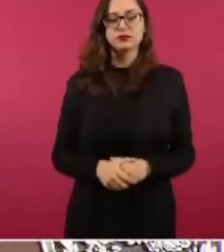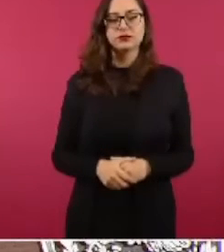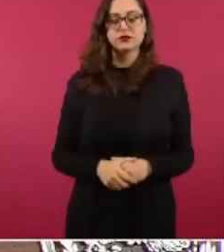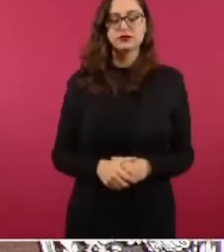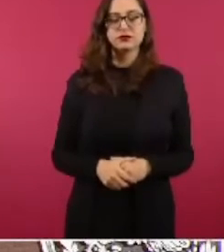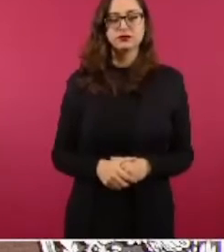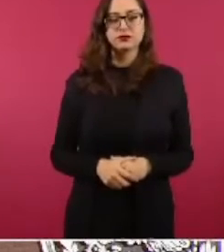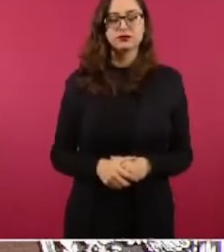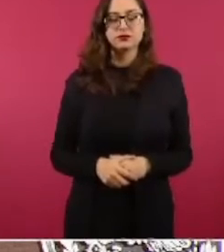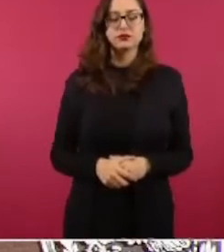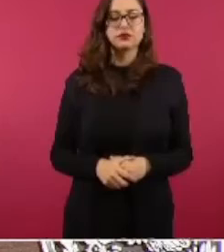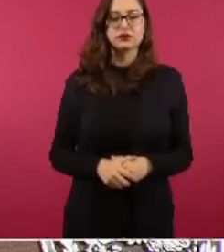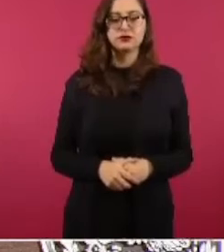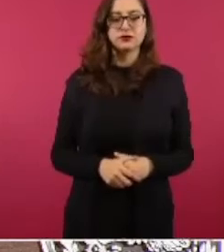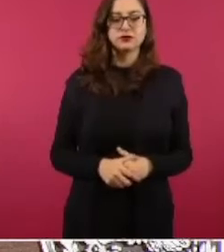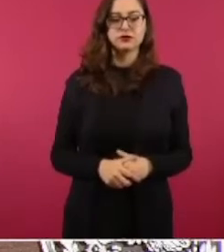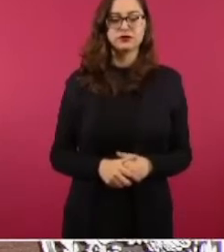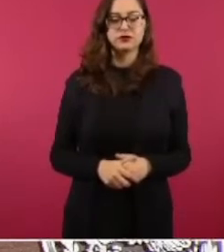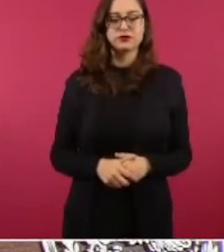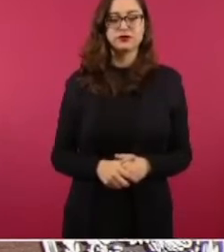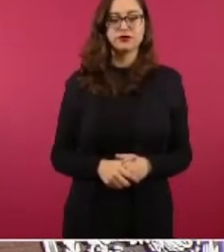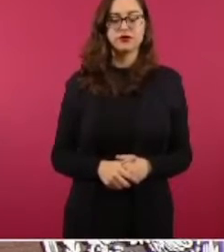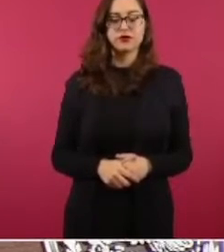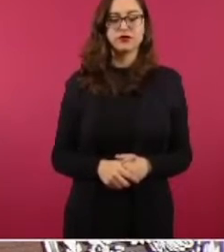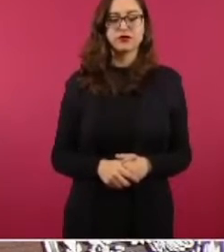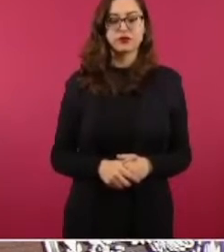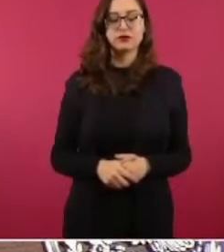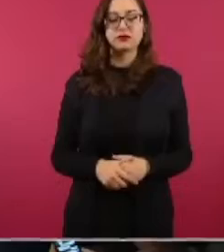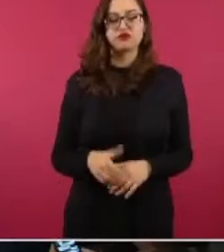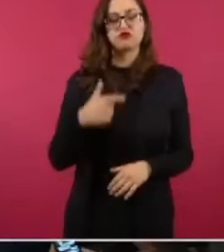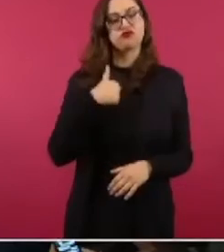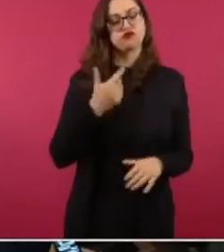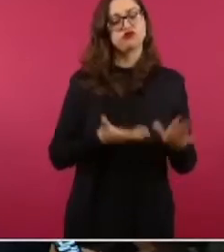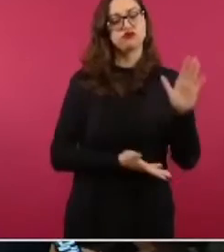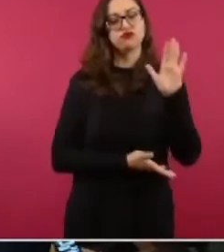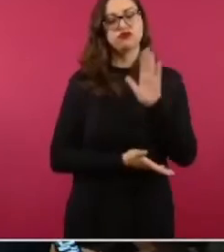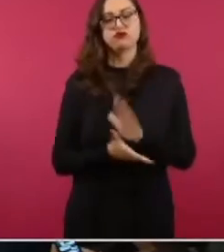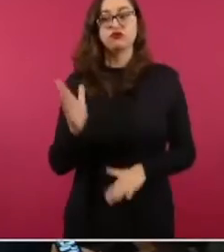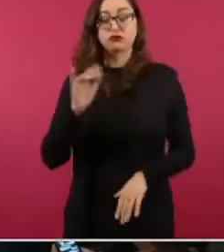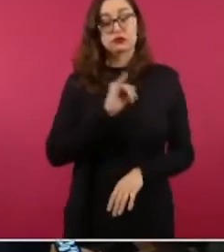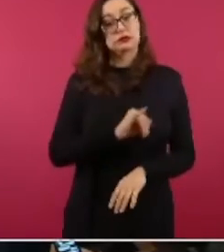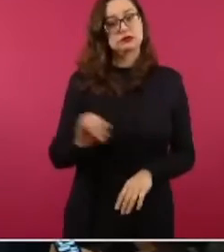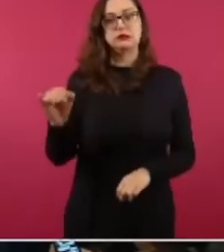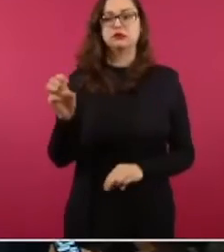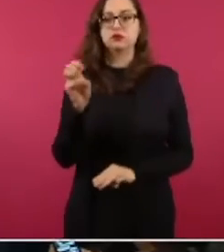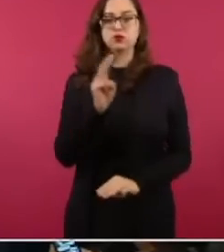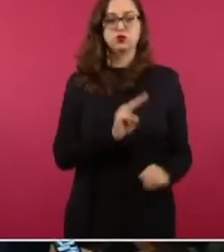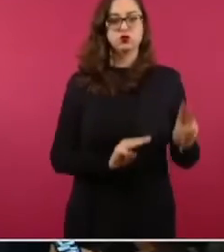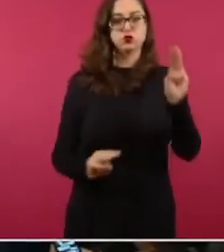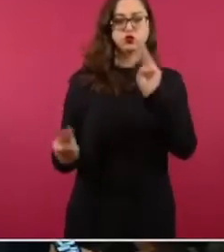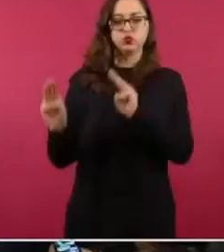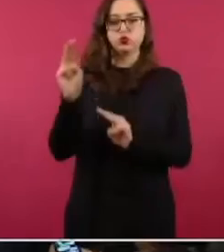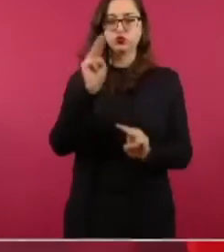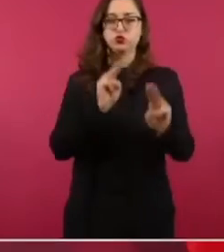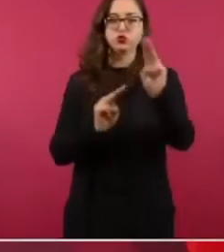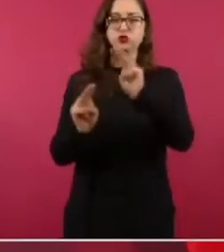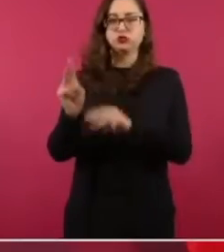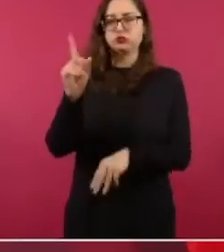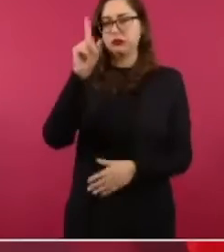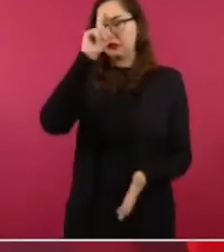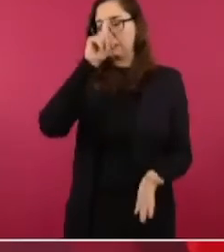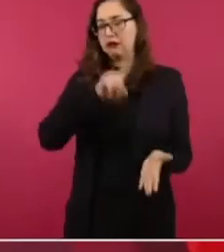Y me tengo que ir allá, voy hasta la montaña, son como 5